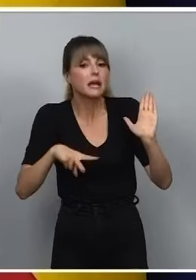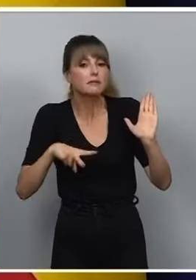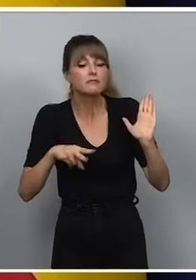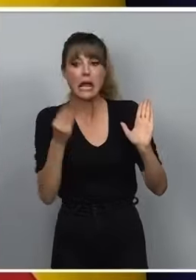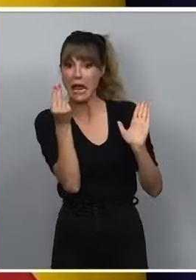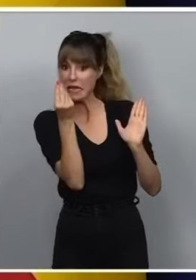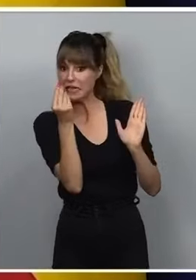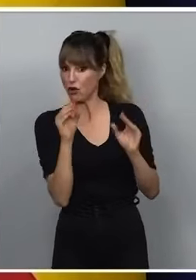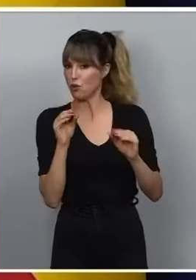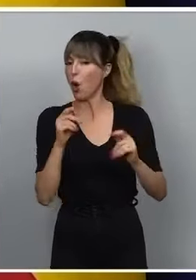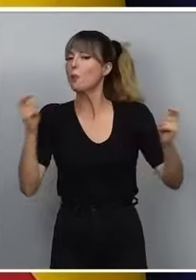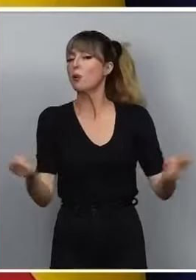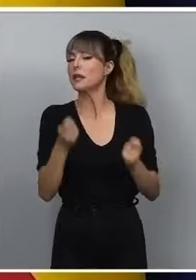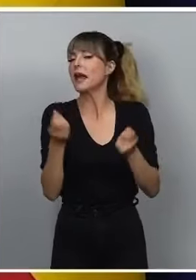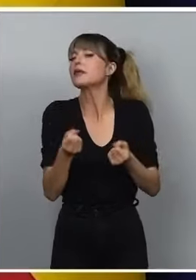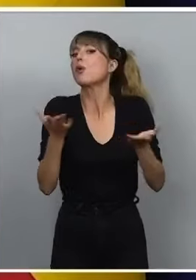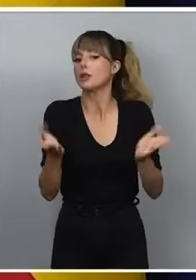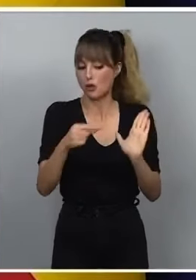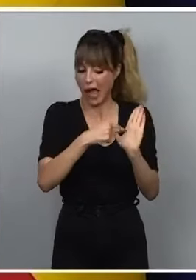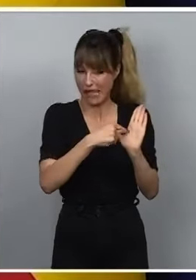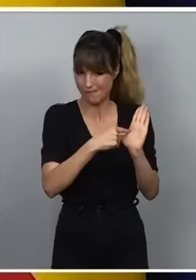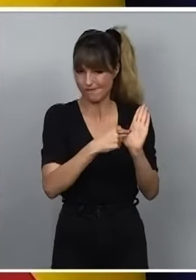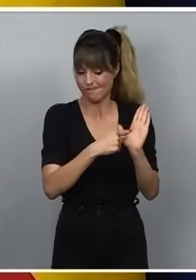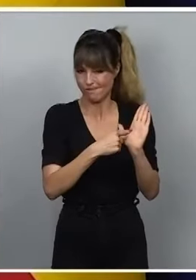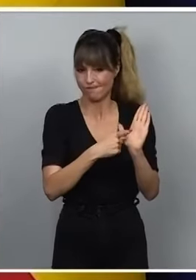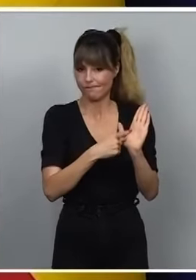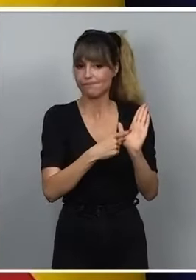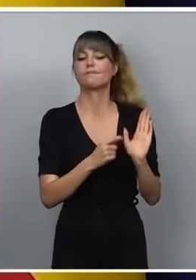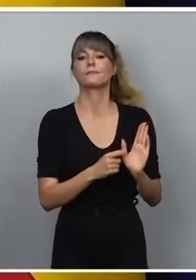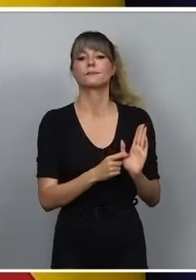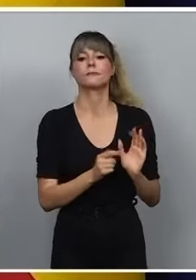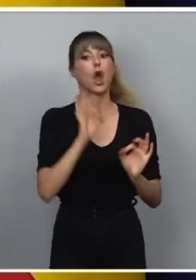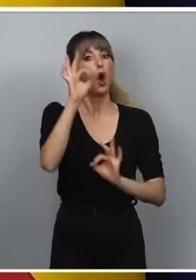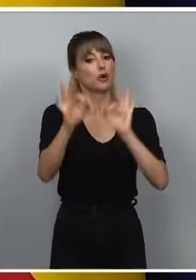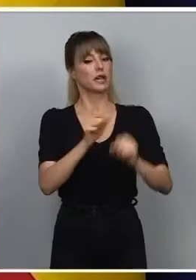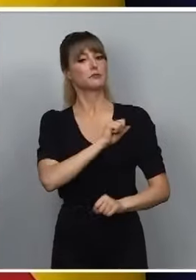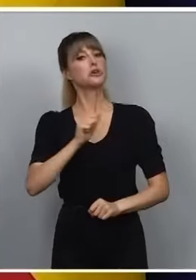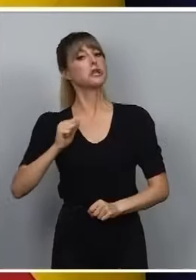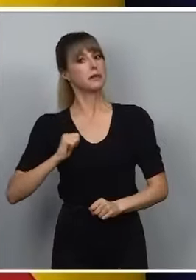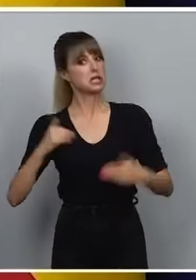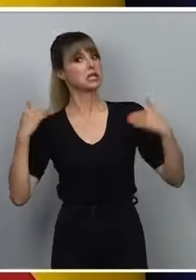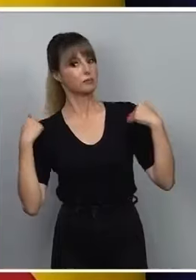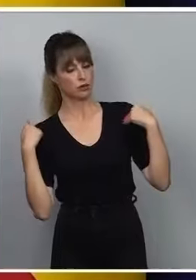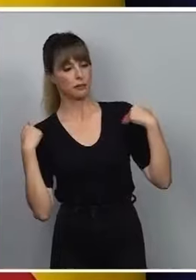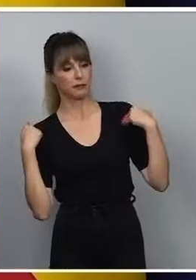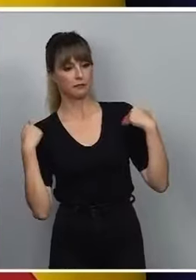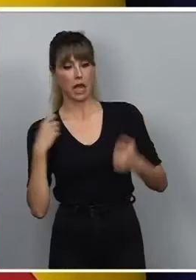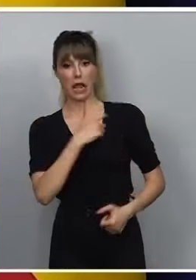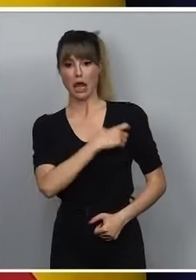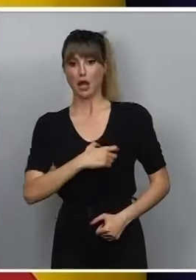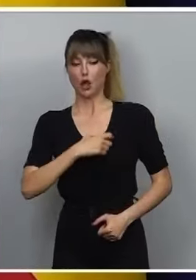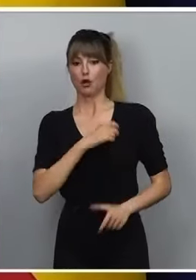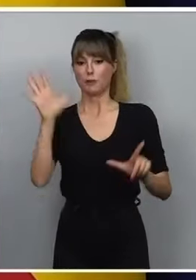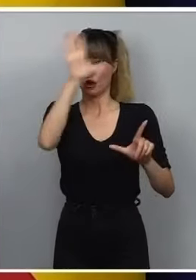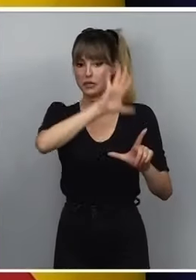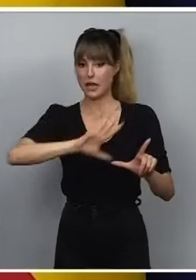publicitaria que reciben. Este registro será elaborado e tutorizado por un organismo independente, e, nese caso, hemos decidido que sea a Comisión Nacional do